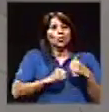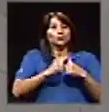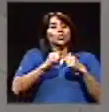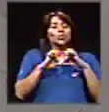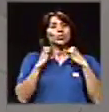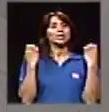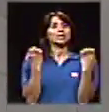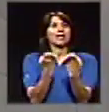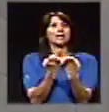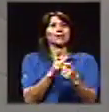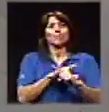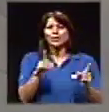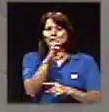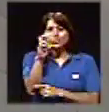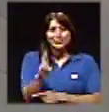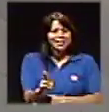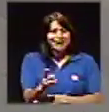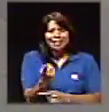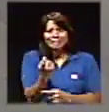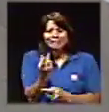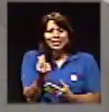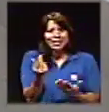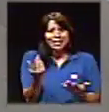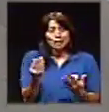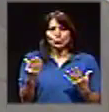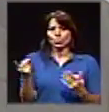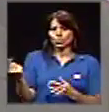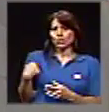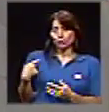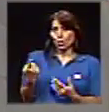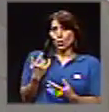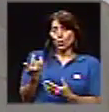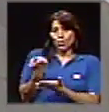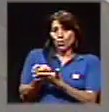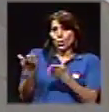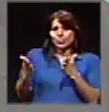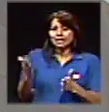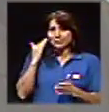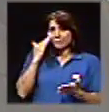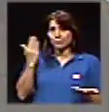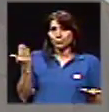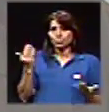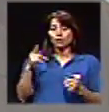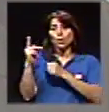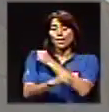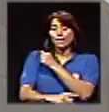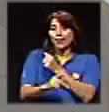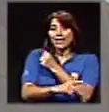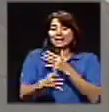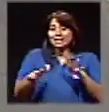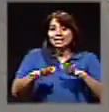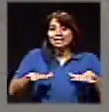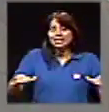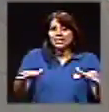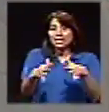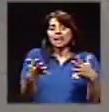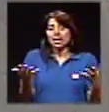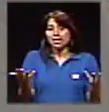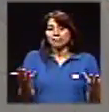estamos con un déficit enorme. Usted y yo como economistas sabemos, un país que está consumiendo